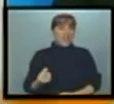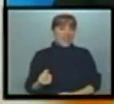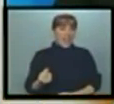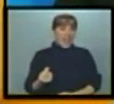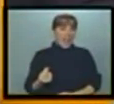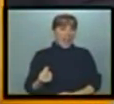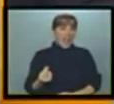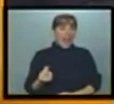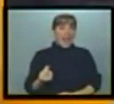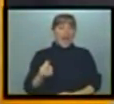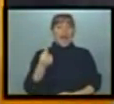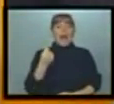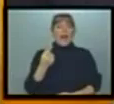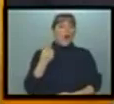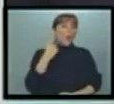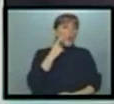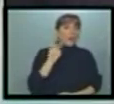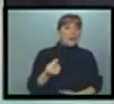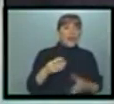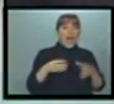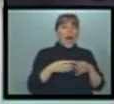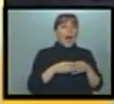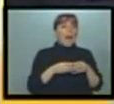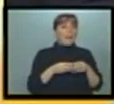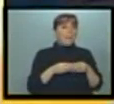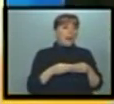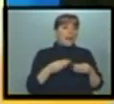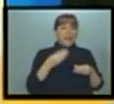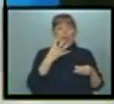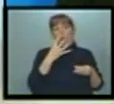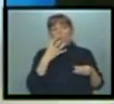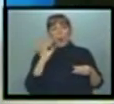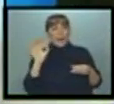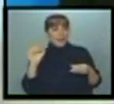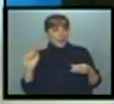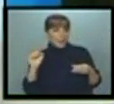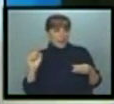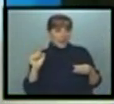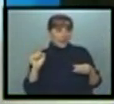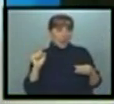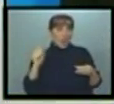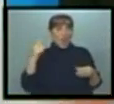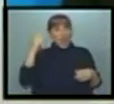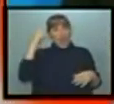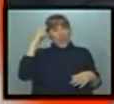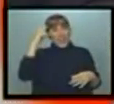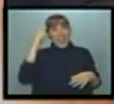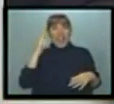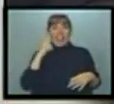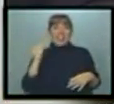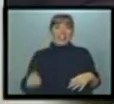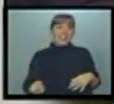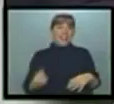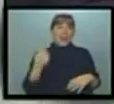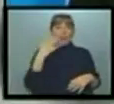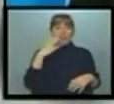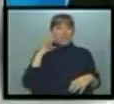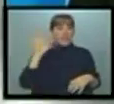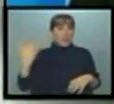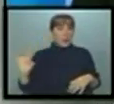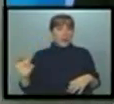el paquete. 43, depende de la marca, el formato. Claro, bueno, tenés en 10 días 450 pesos, en un mes